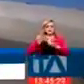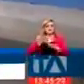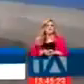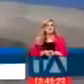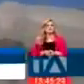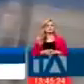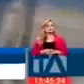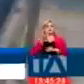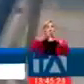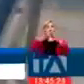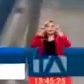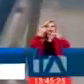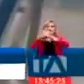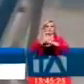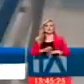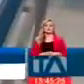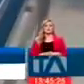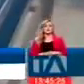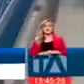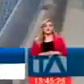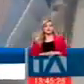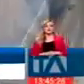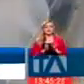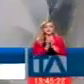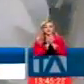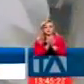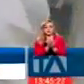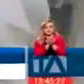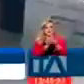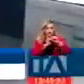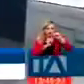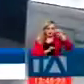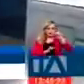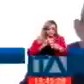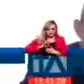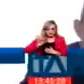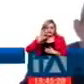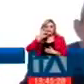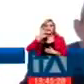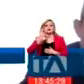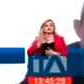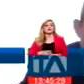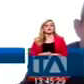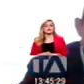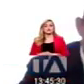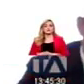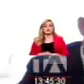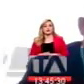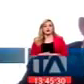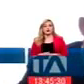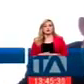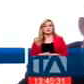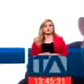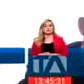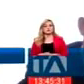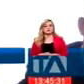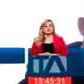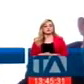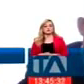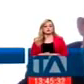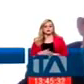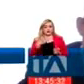a tres empresas ecuatorianas, en cuyos embarques se encontraron rastros de COVID-19. Se ha encontrado en las muestras del